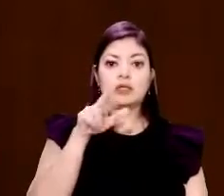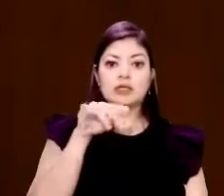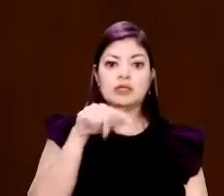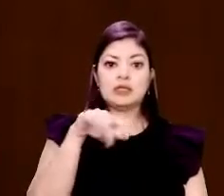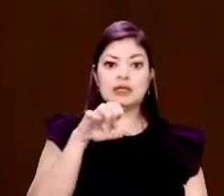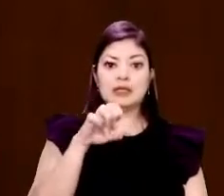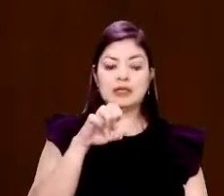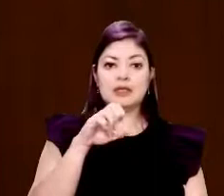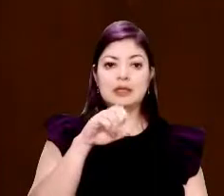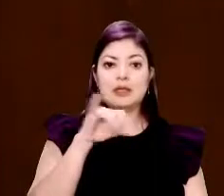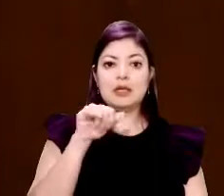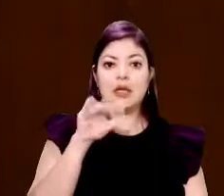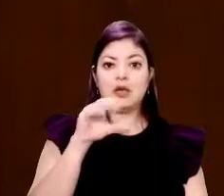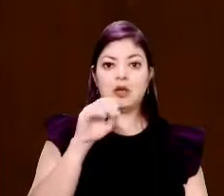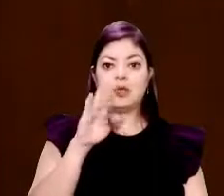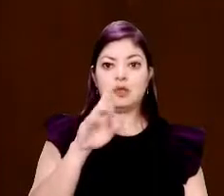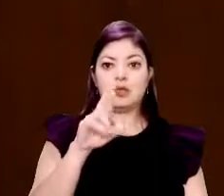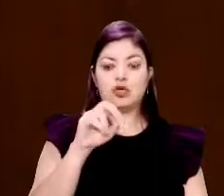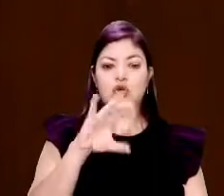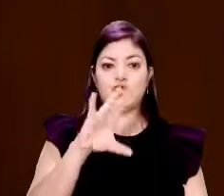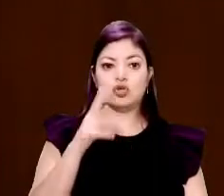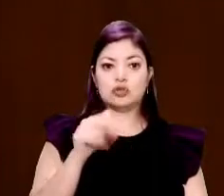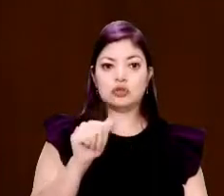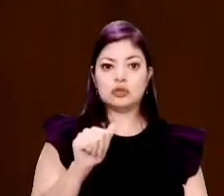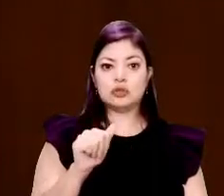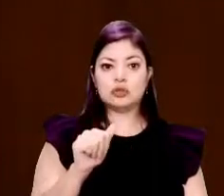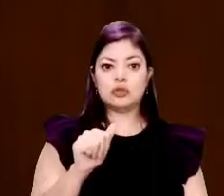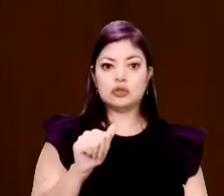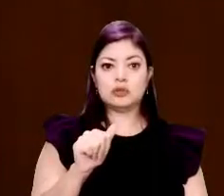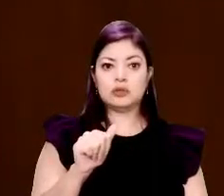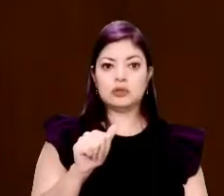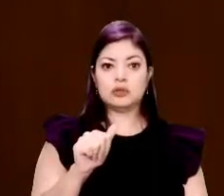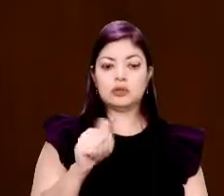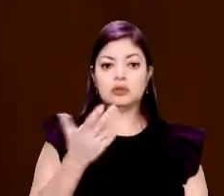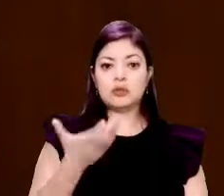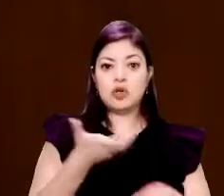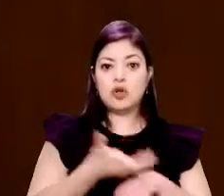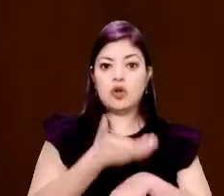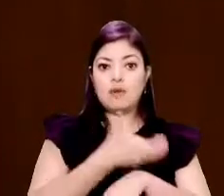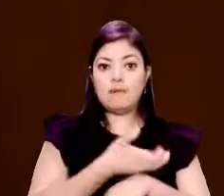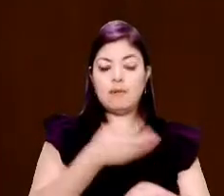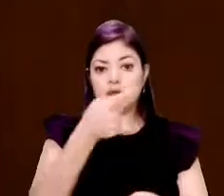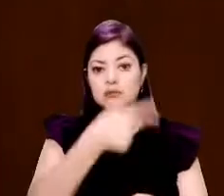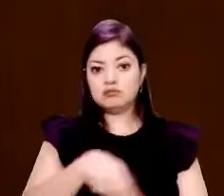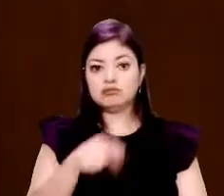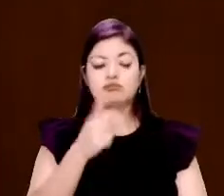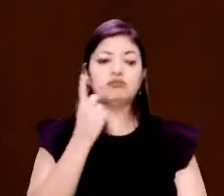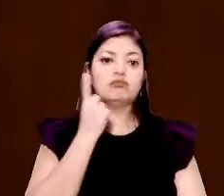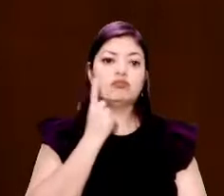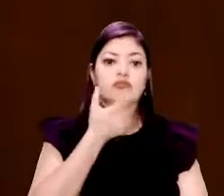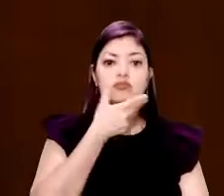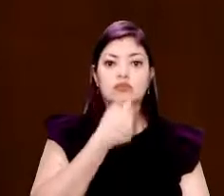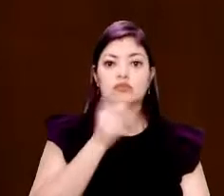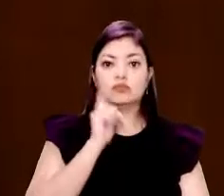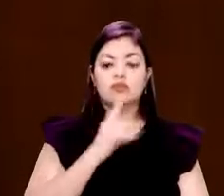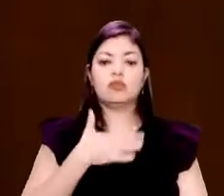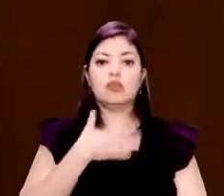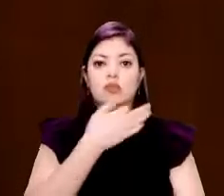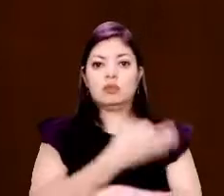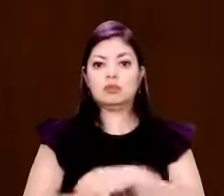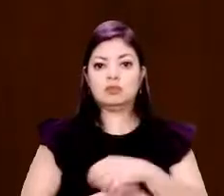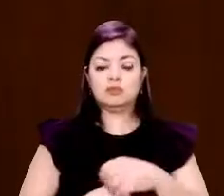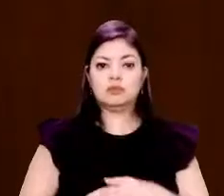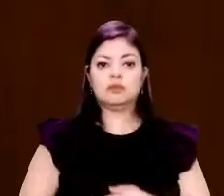Jacob Rocha, con su venia. Compañeros legisladores y legisladoras, buenas tardes.